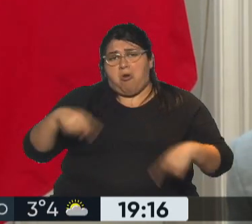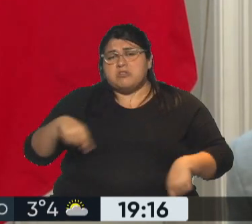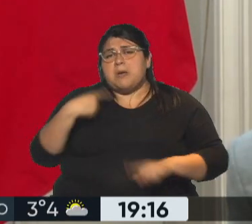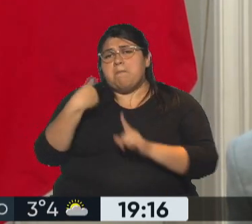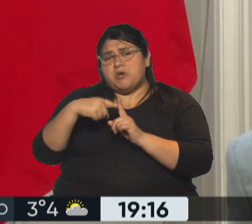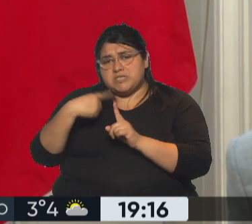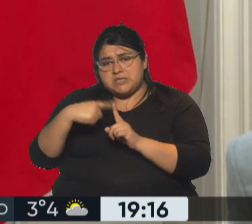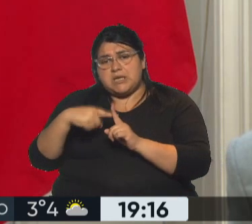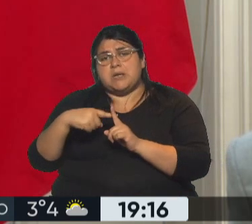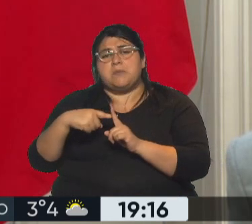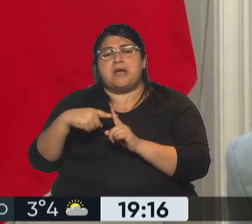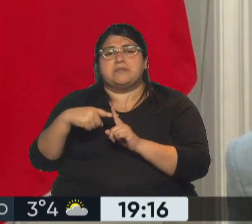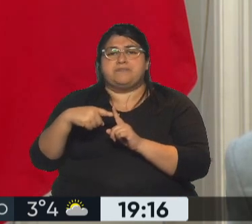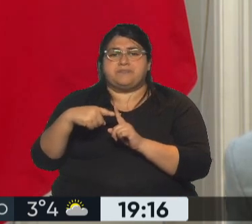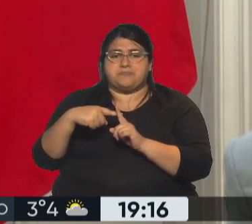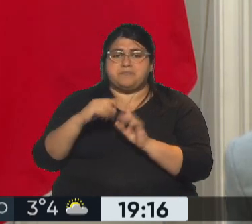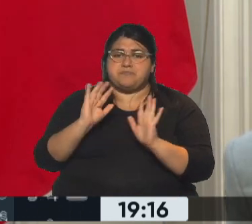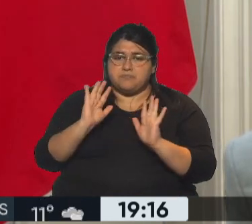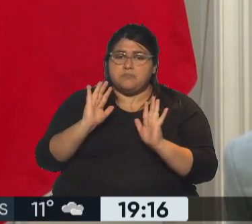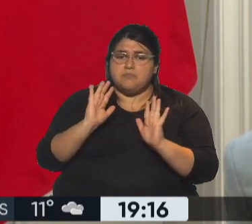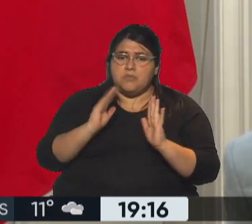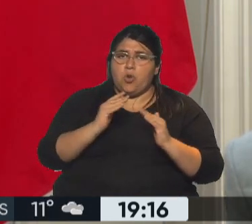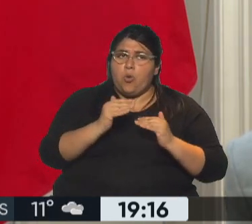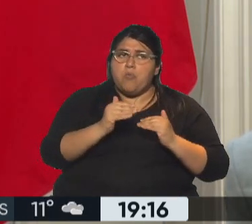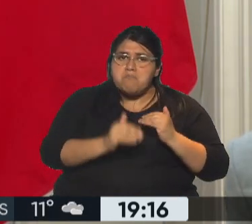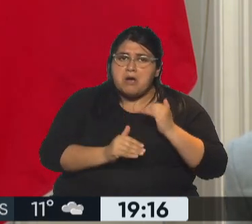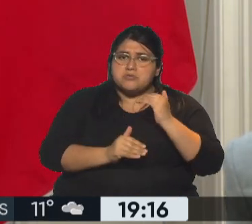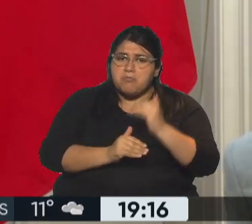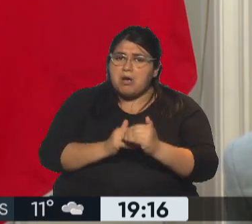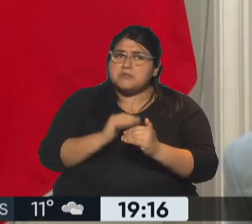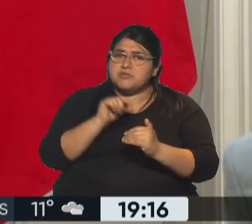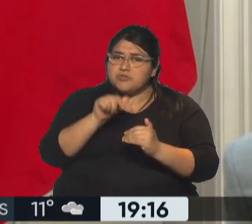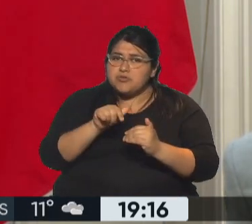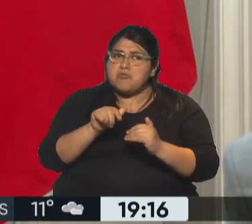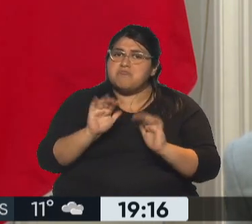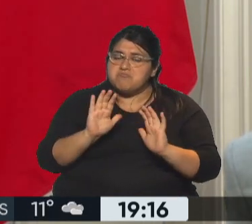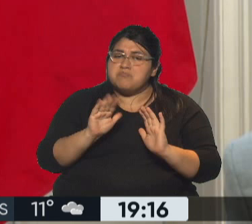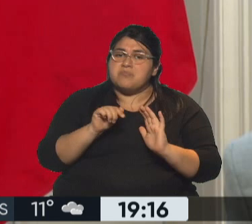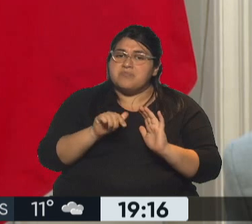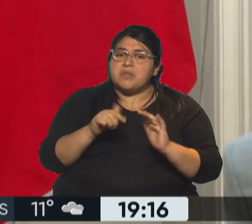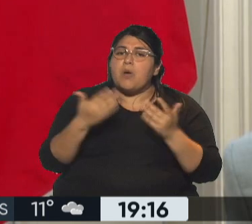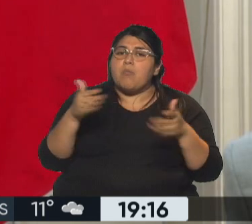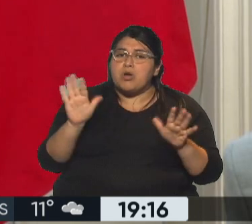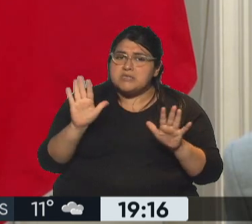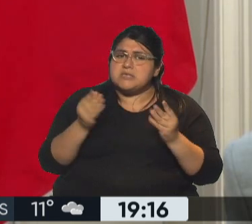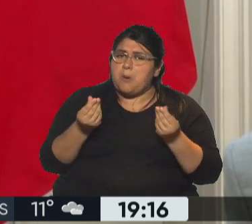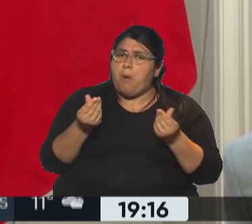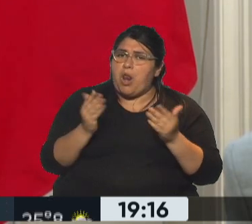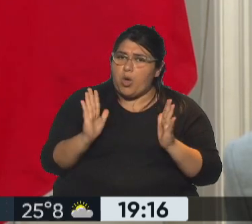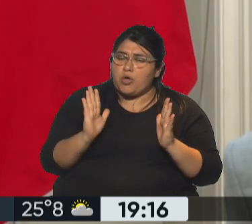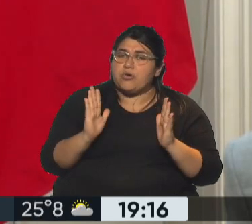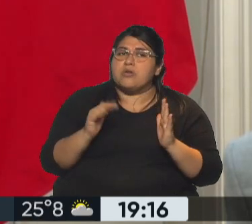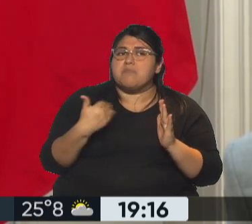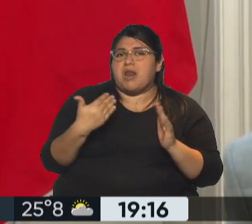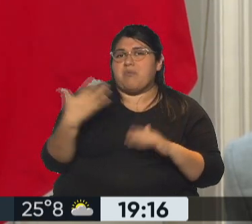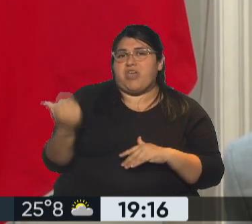un camino, creo que se está llevando adelante, que puede ser muy útil para lograr